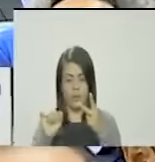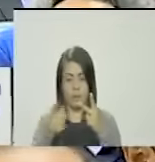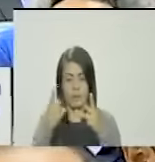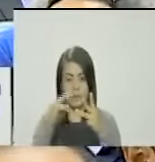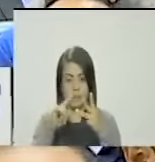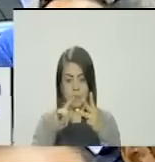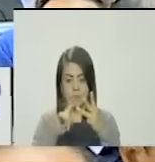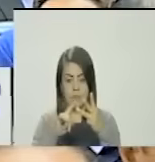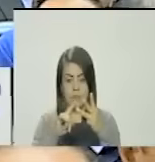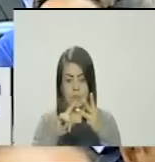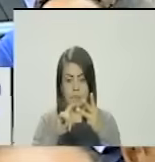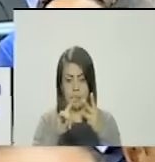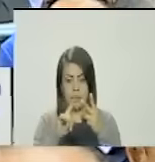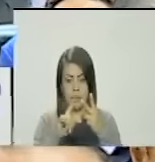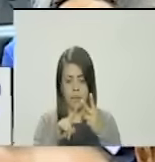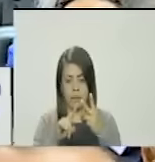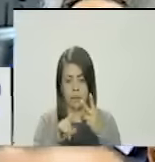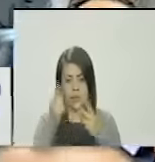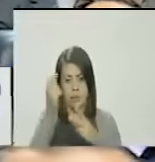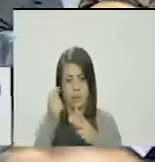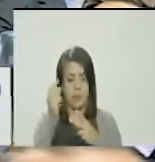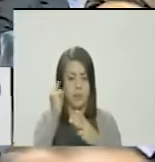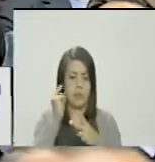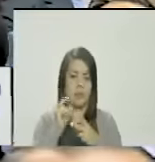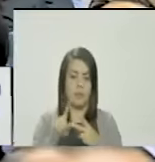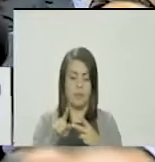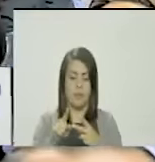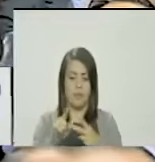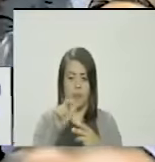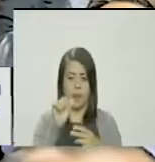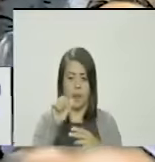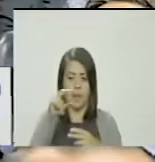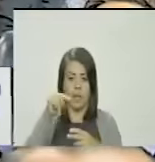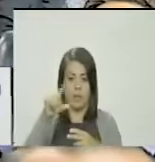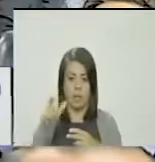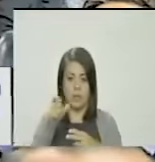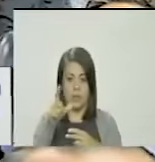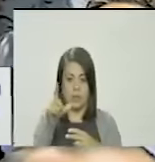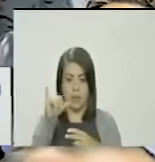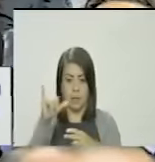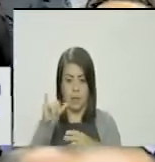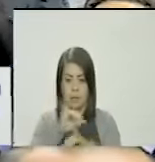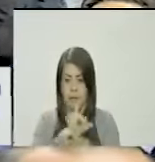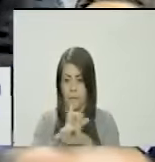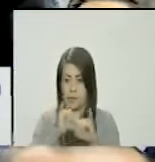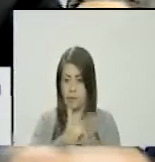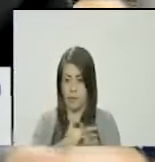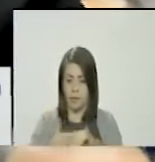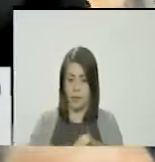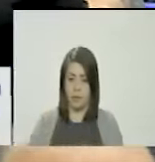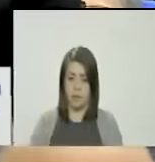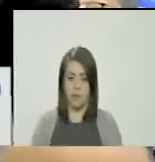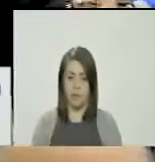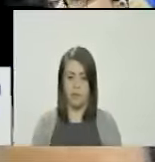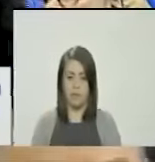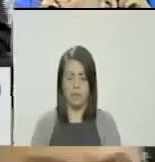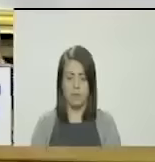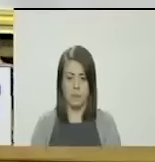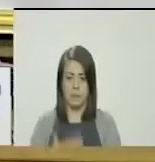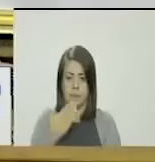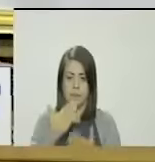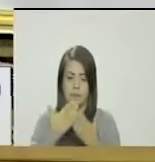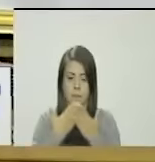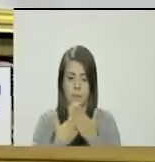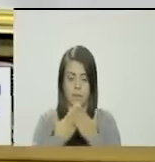y en la segunda vicepresidencia a la diputada y legisladora Angelí Tamayo. Es todo, presidente.